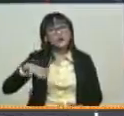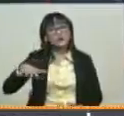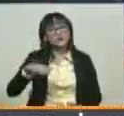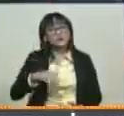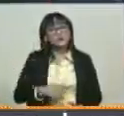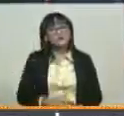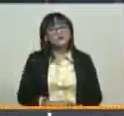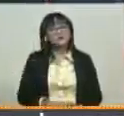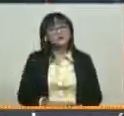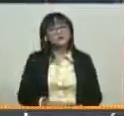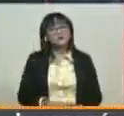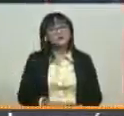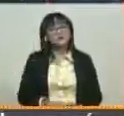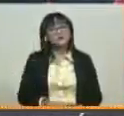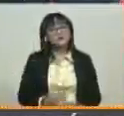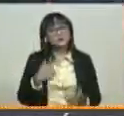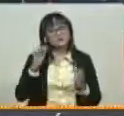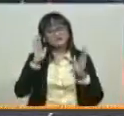que me voy a dedicar